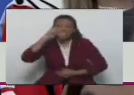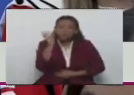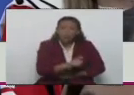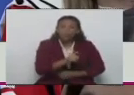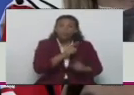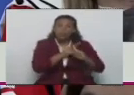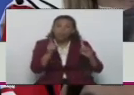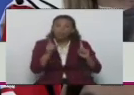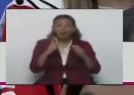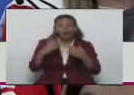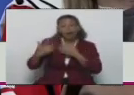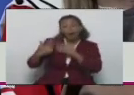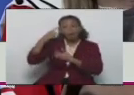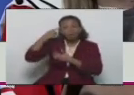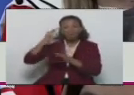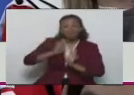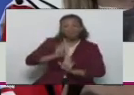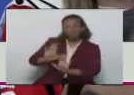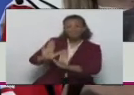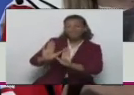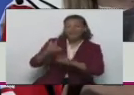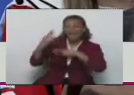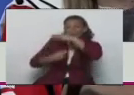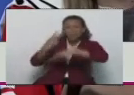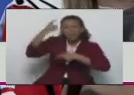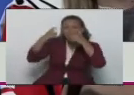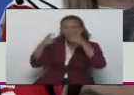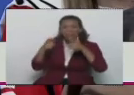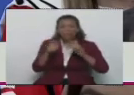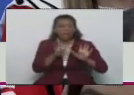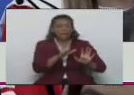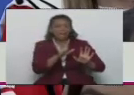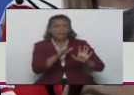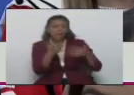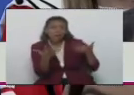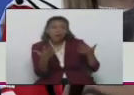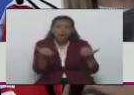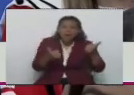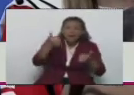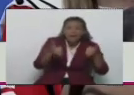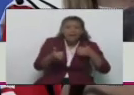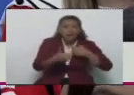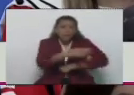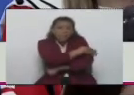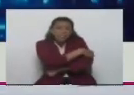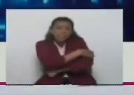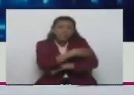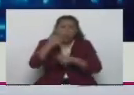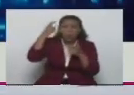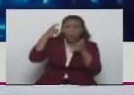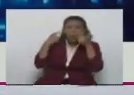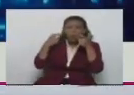una opción distinta a la Revolución Bolivariana, sino que lo hizo por amor a su familia, porque quiere su reencuentro. Entonces yo hago un llamado aquí. Pero fue una